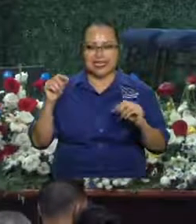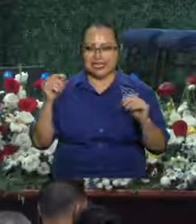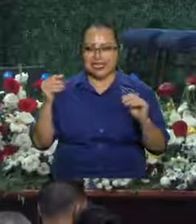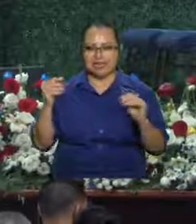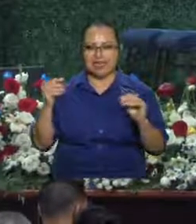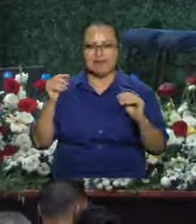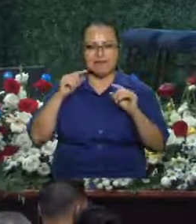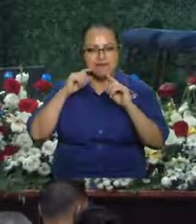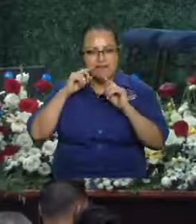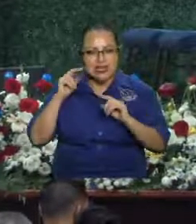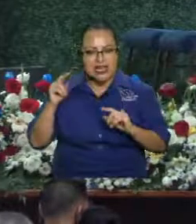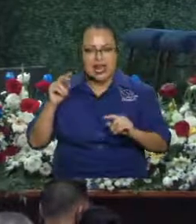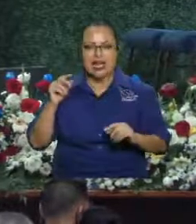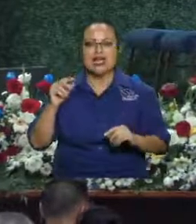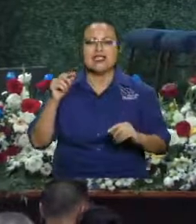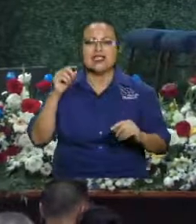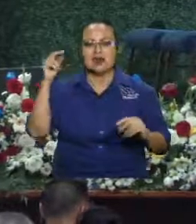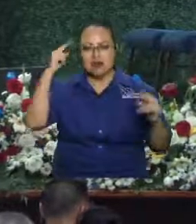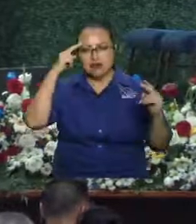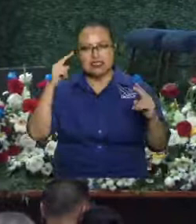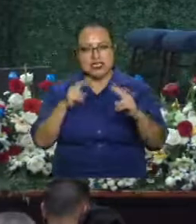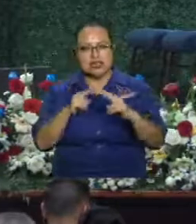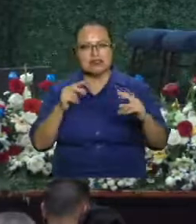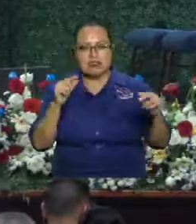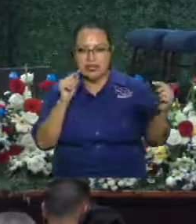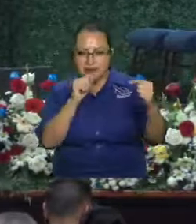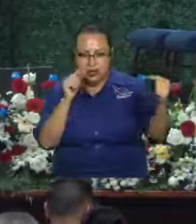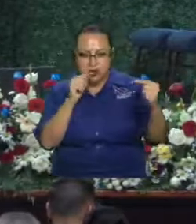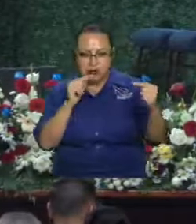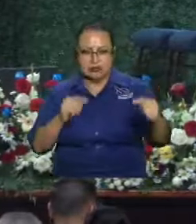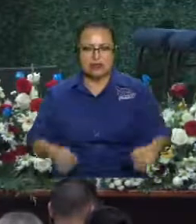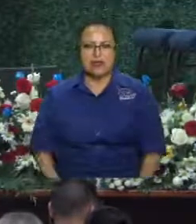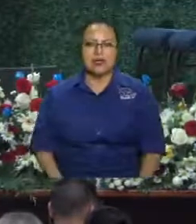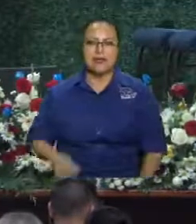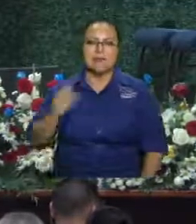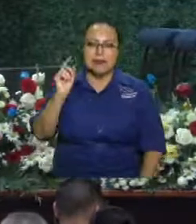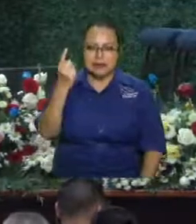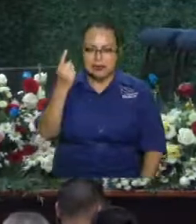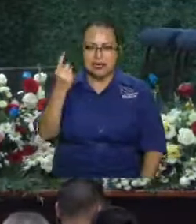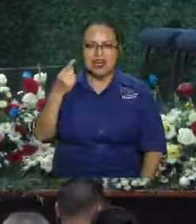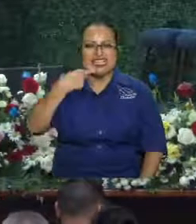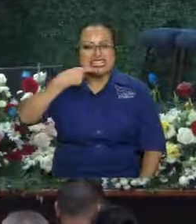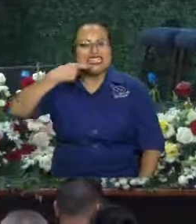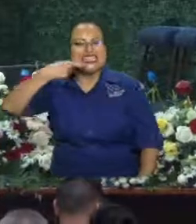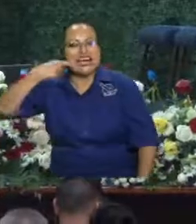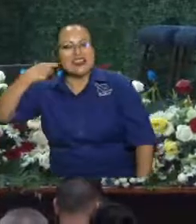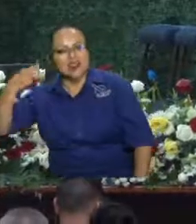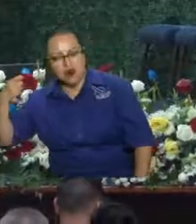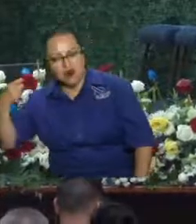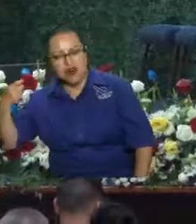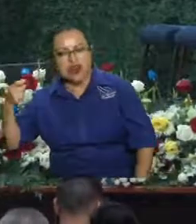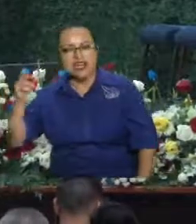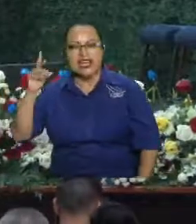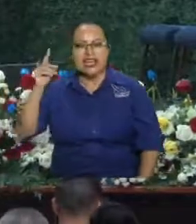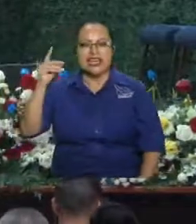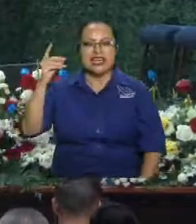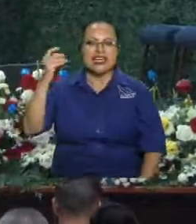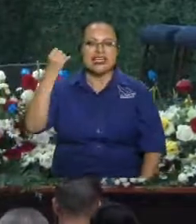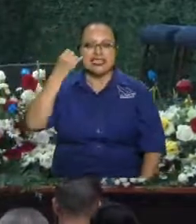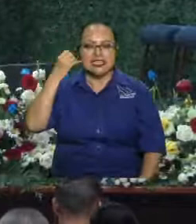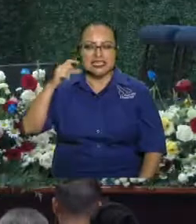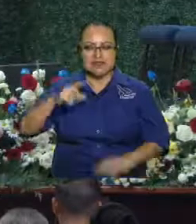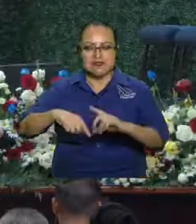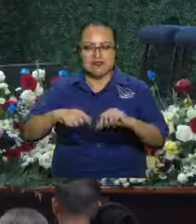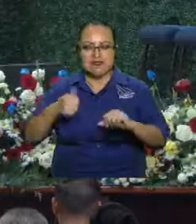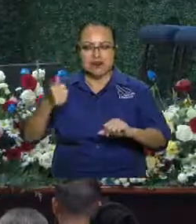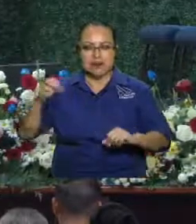la Trinidad satánica, que era, el primero era el tentador, luego era el difamador y luego era el que se